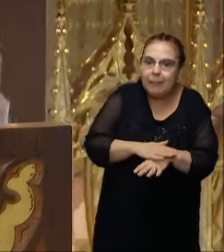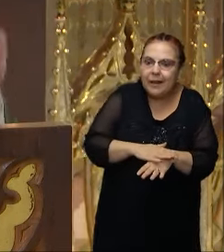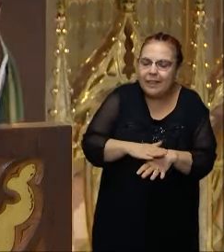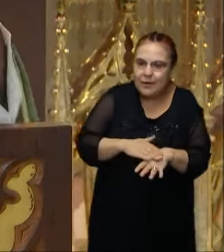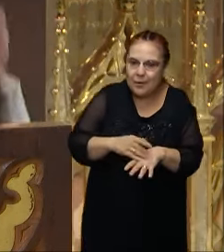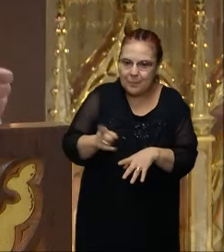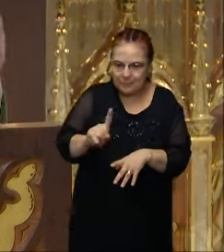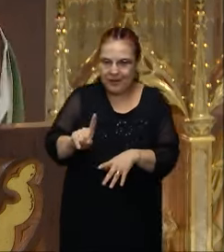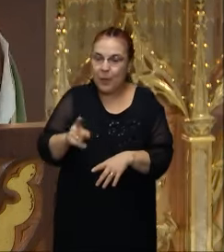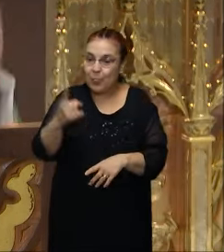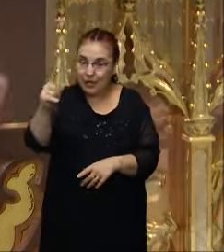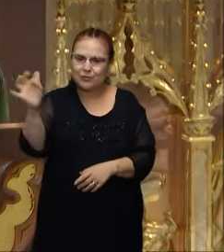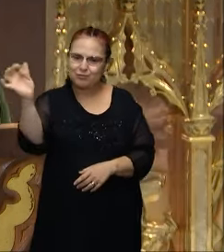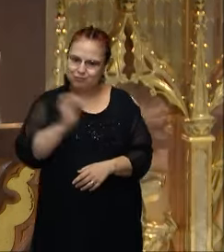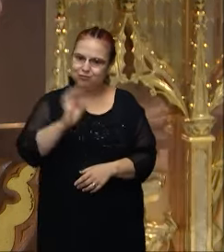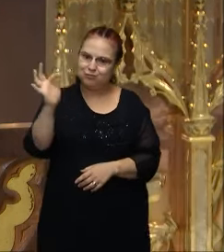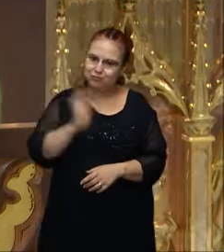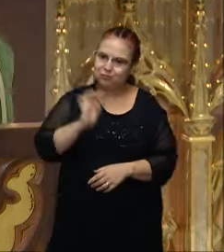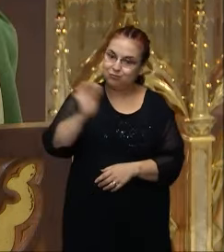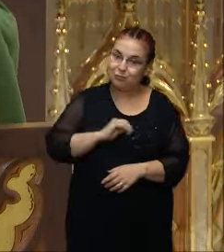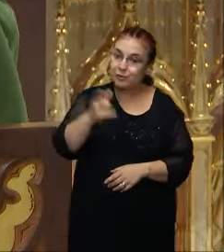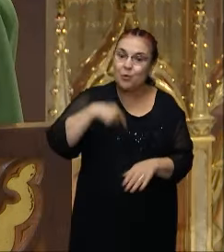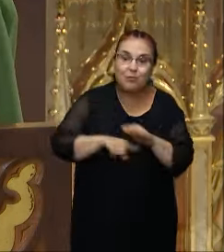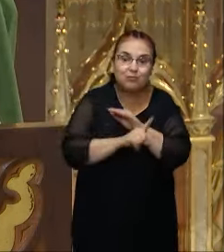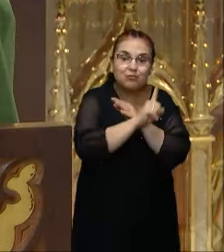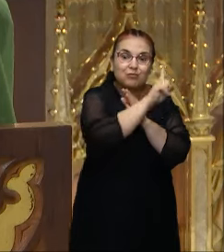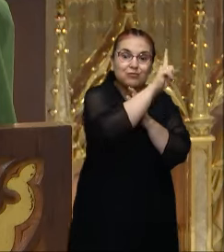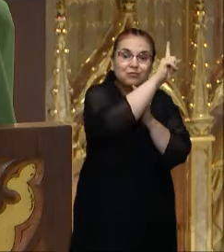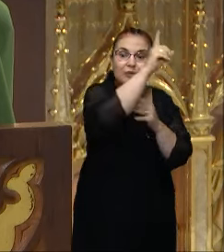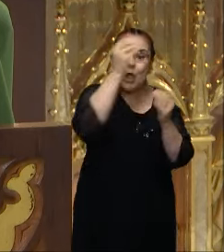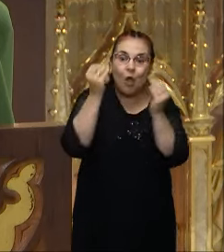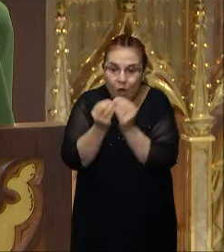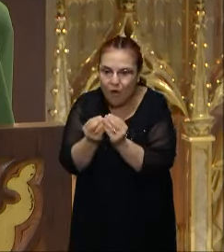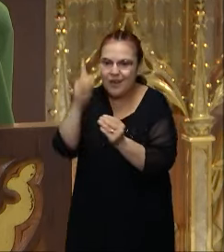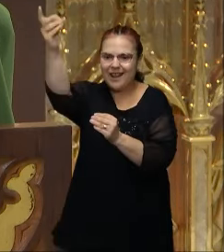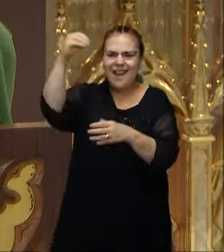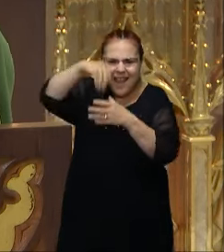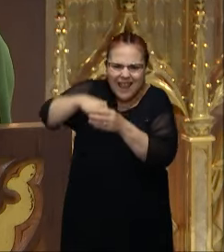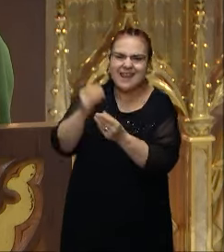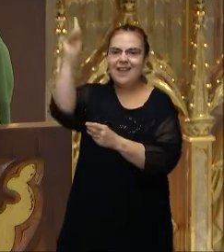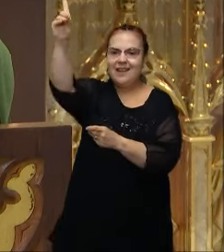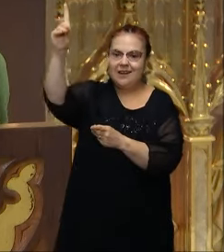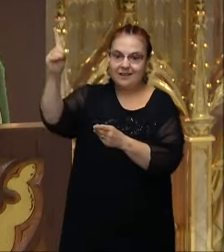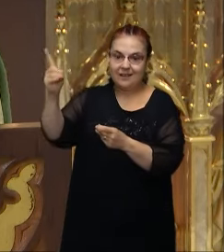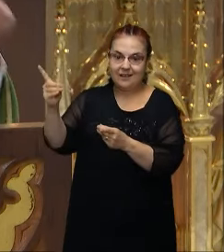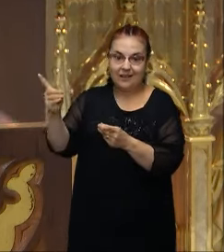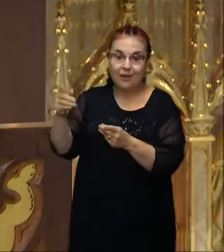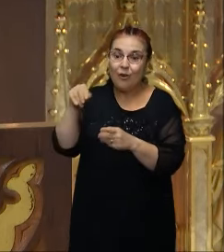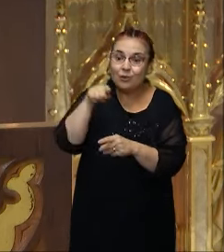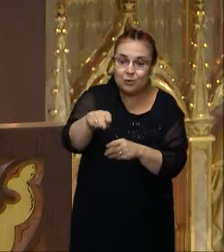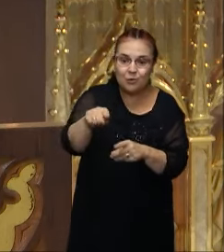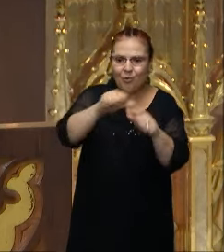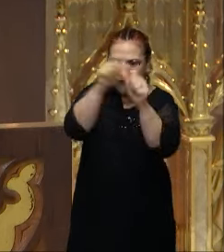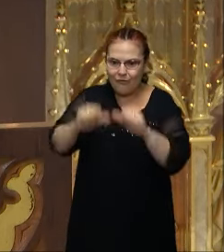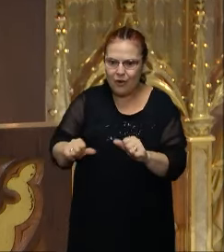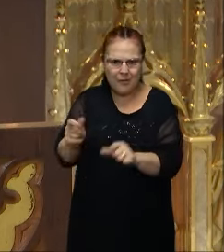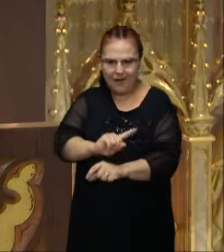Pero es que Dios te va premiando, te va haciendo que crezcas con Él y en Él. No a tu manera, sino a su